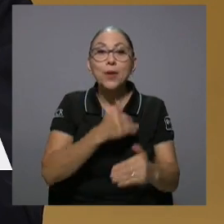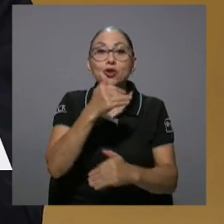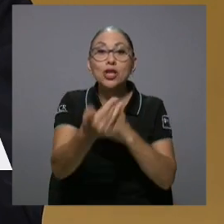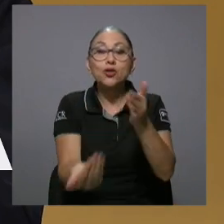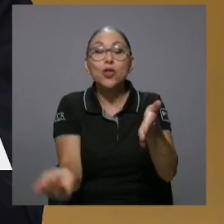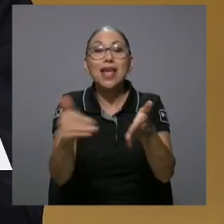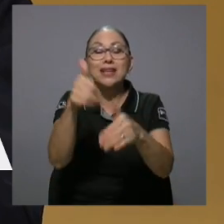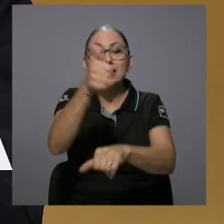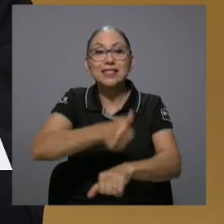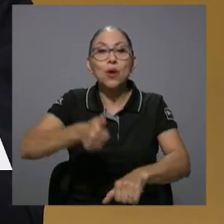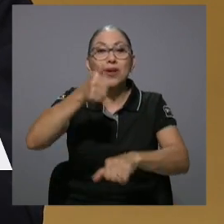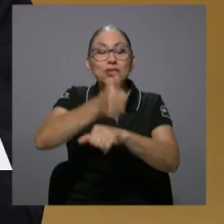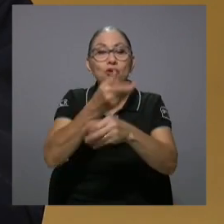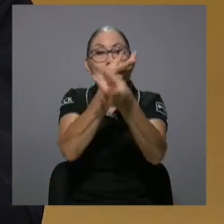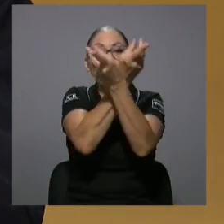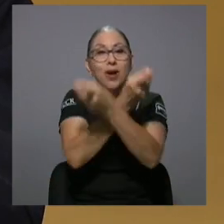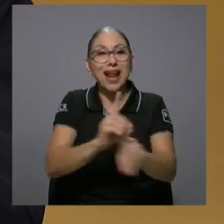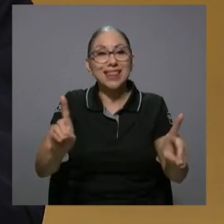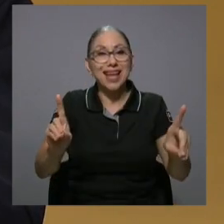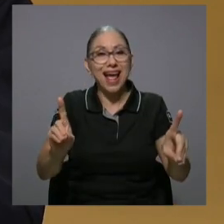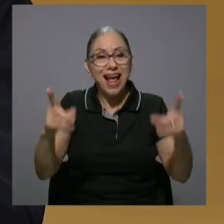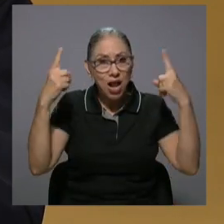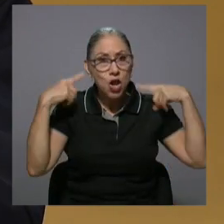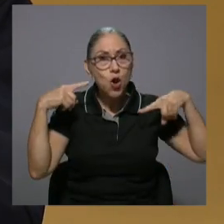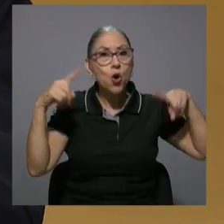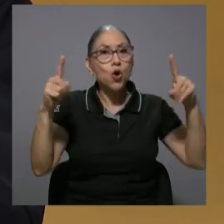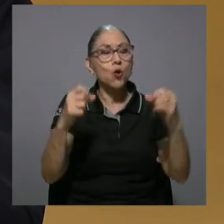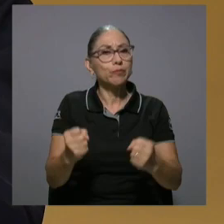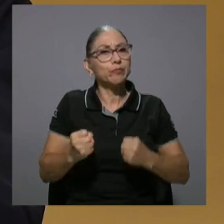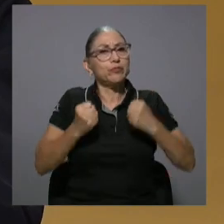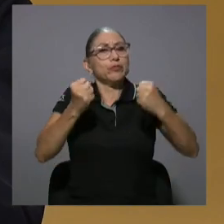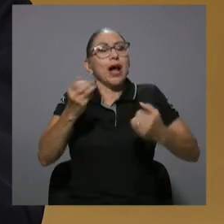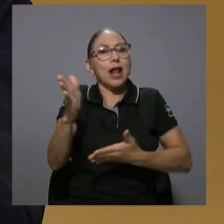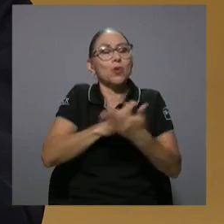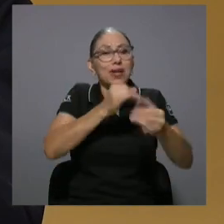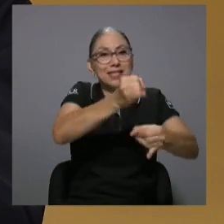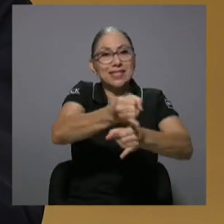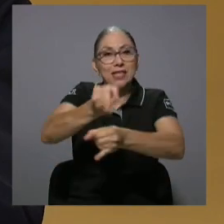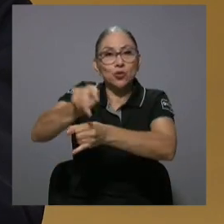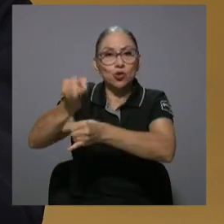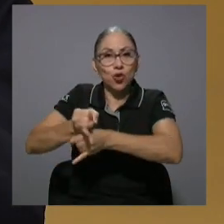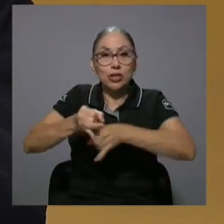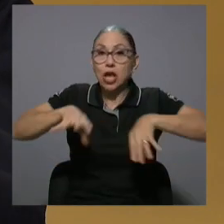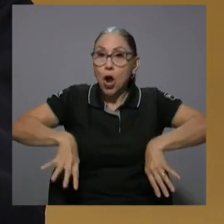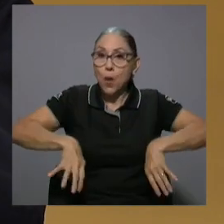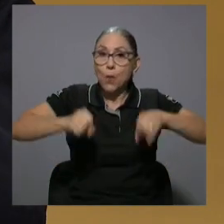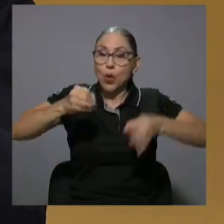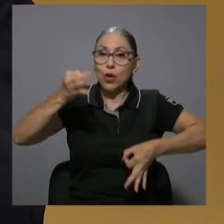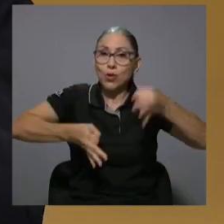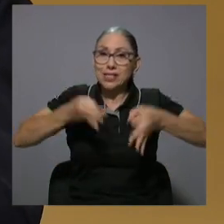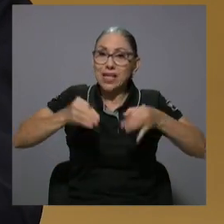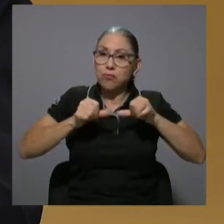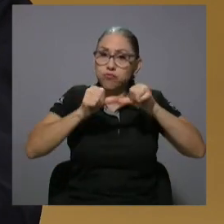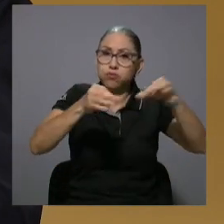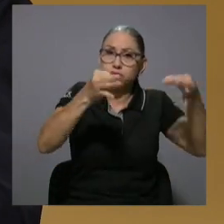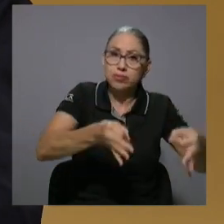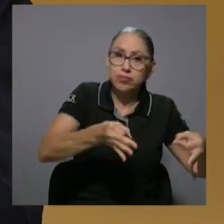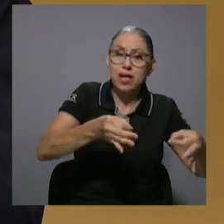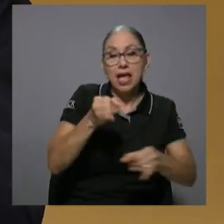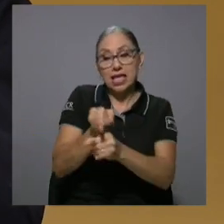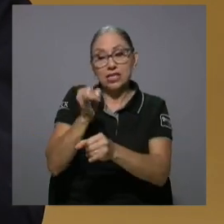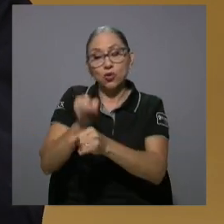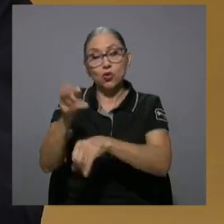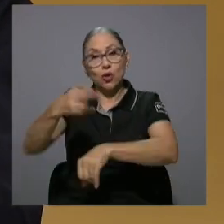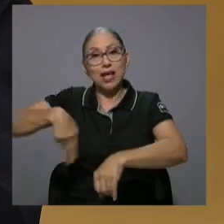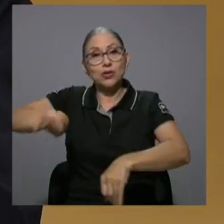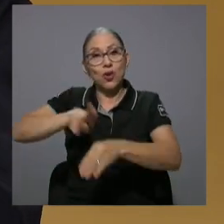democrática logró establecer algunas instituciones sólidas, ¿verdad? El Poder Judicial se ha mantenido con solidez, el Instituto Nacional Electoral, a